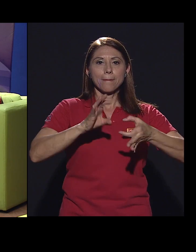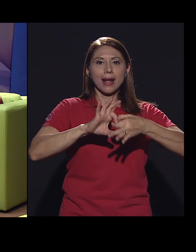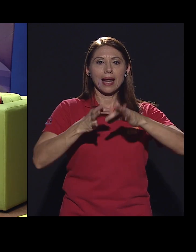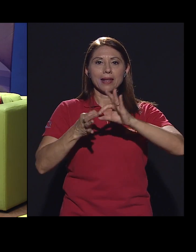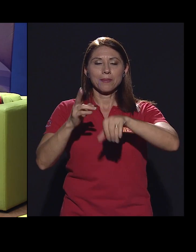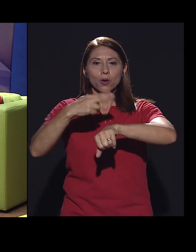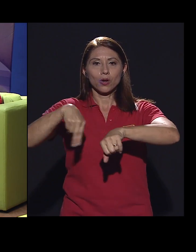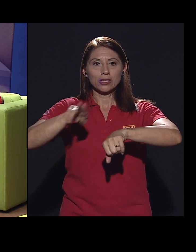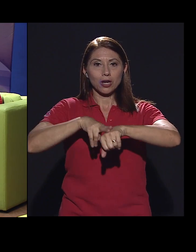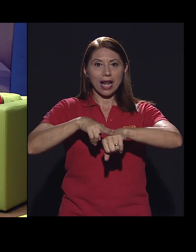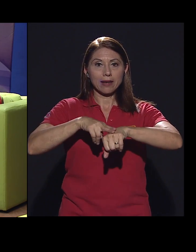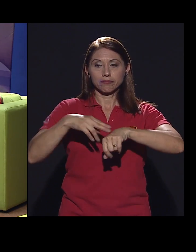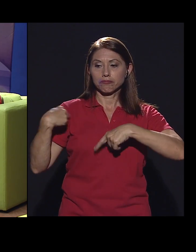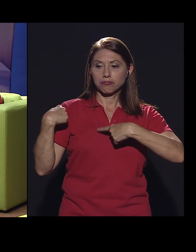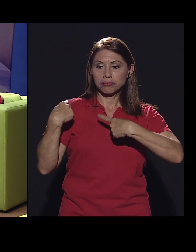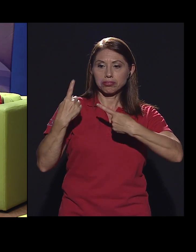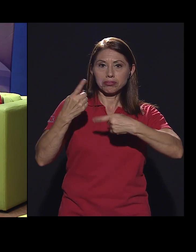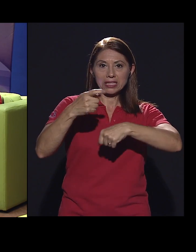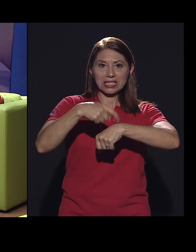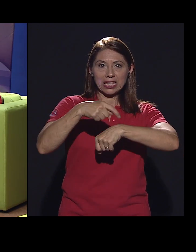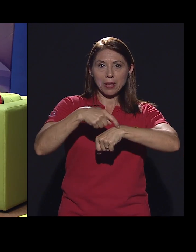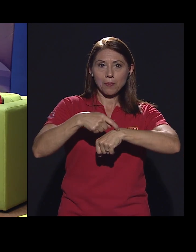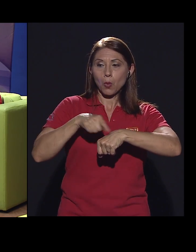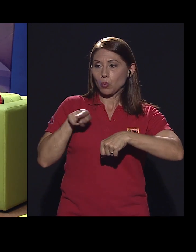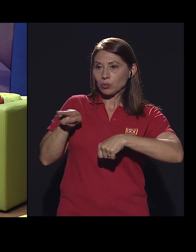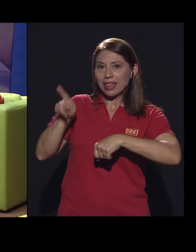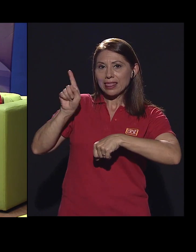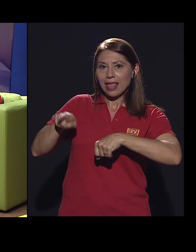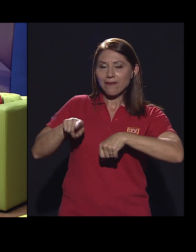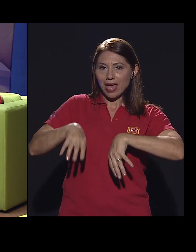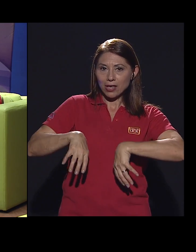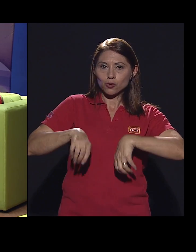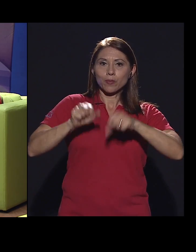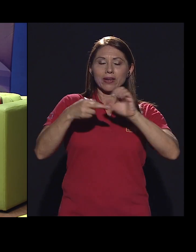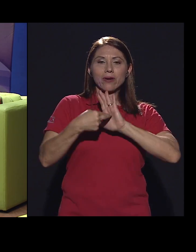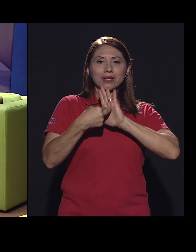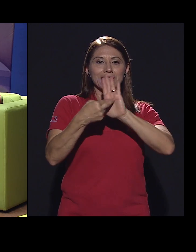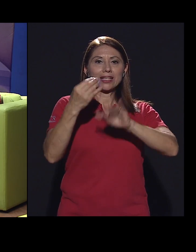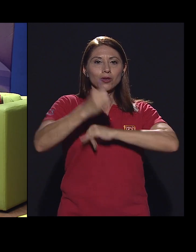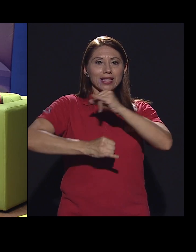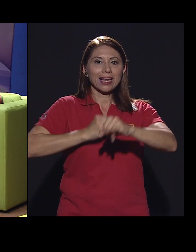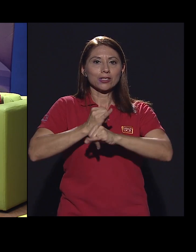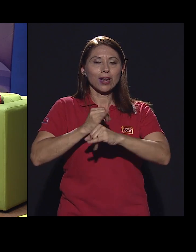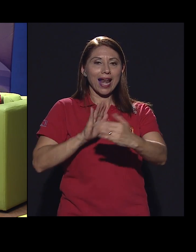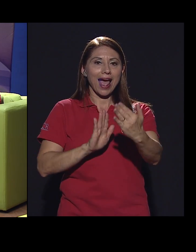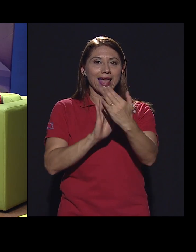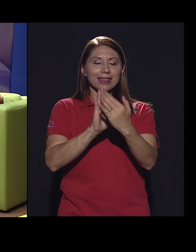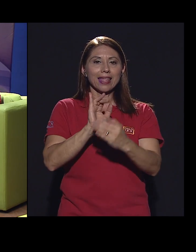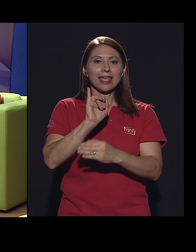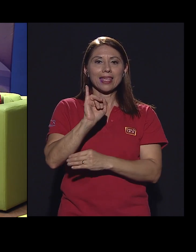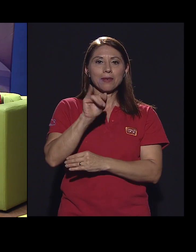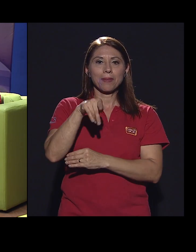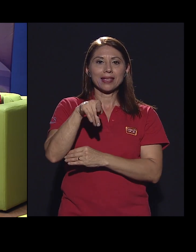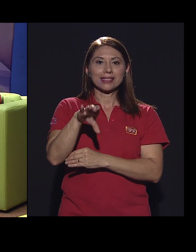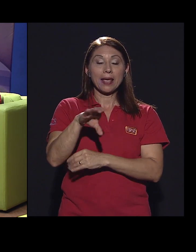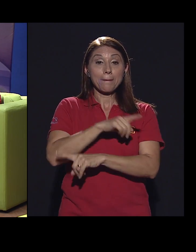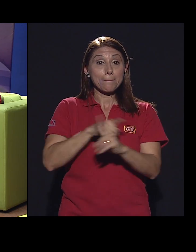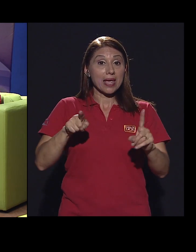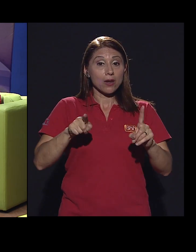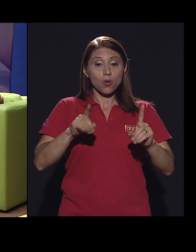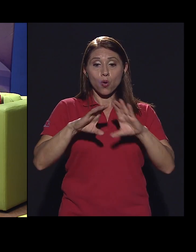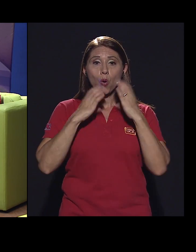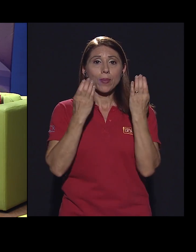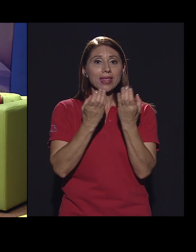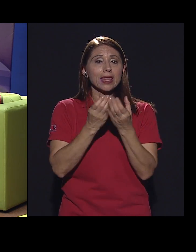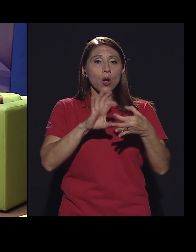Nacional y, entre tanto esto ocurra, asumir la representación internacional ante el IPC. Sin embargo, no cuenta el